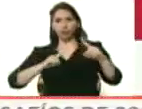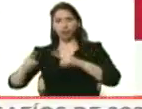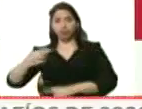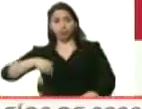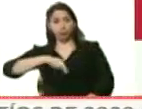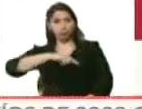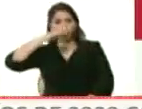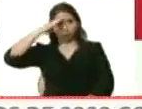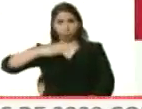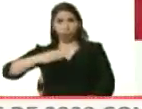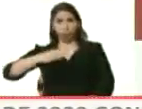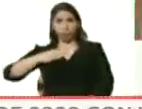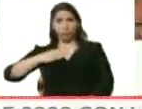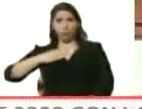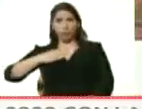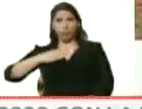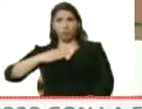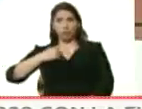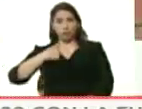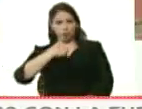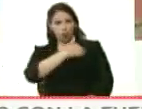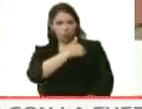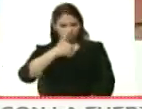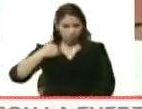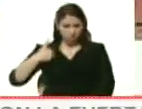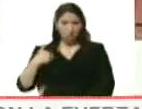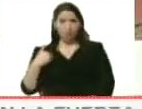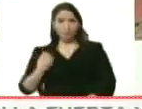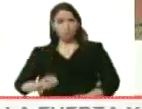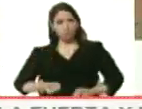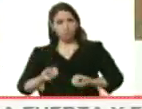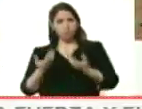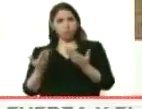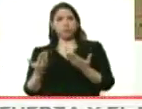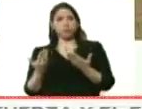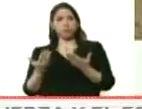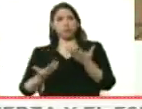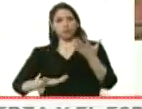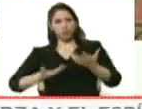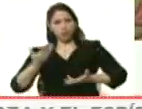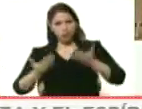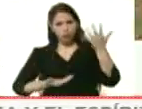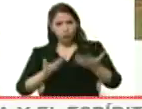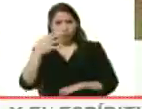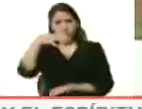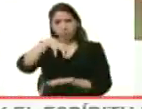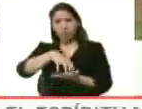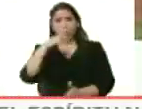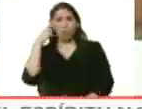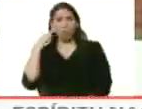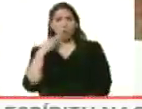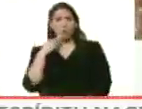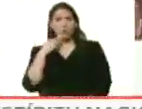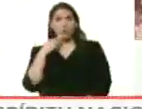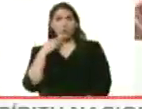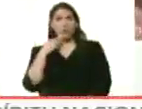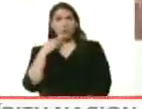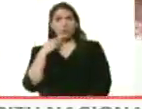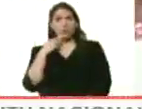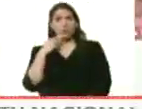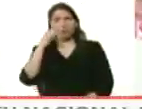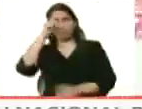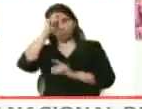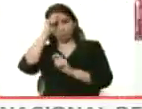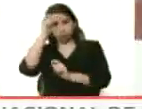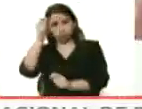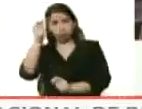almirante Serantes, quiero que se lleven el calor del estado Bolívar, el